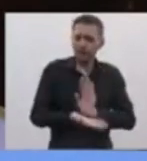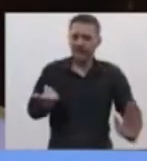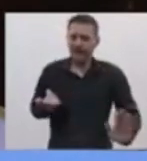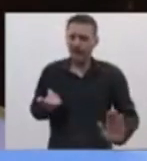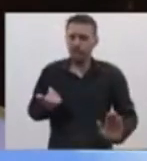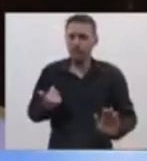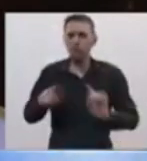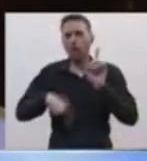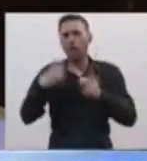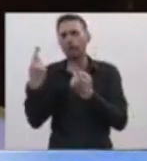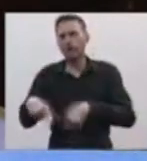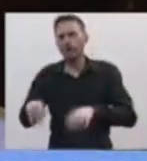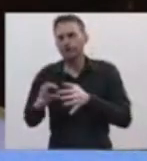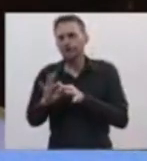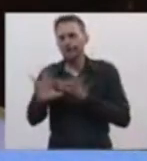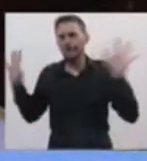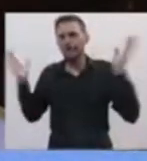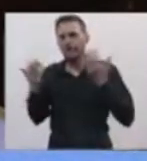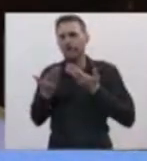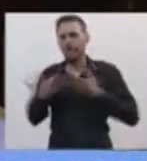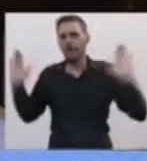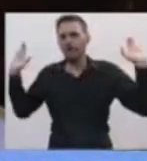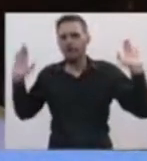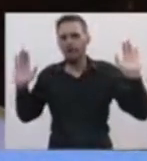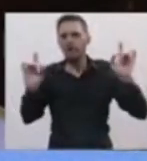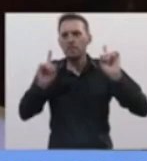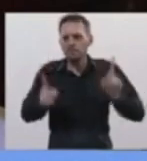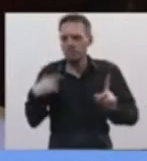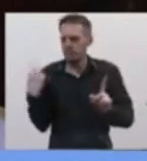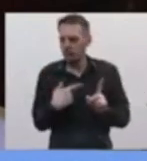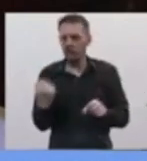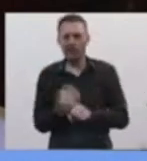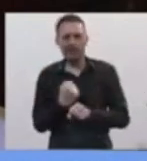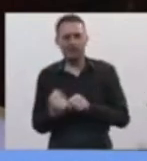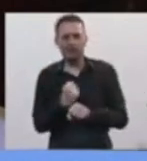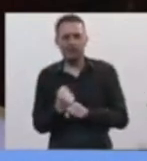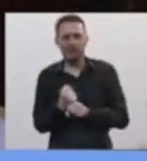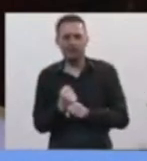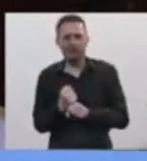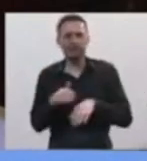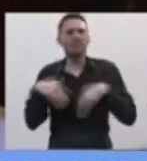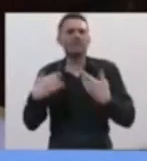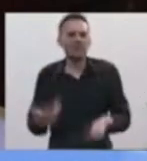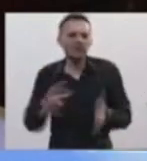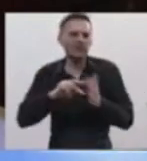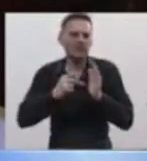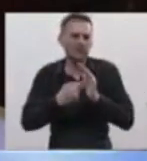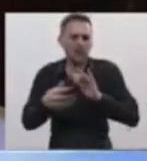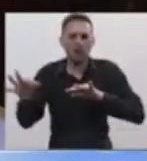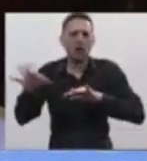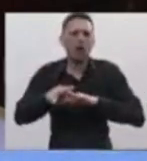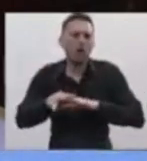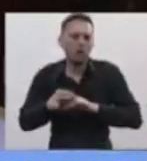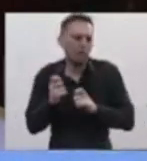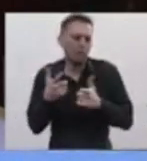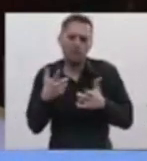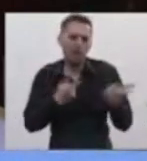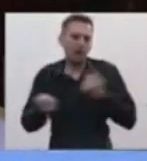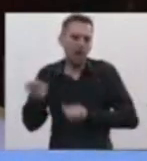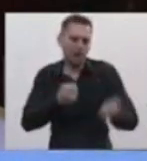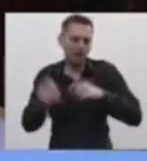exhibimos de normas que nosotros mismos aprobamos y eso no muestra ningún compromiso con una gestión responsable